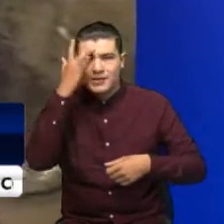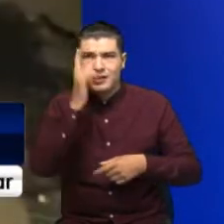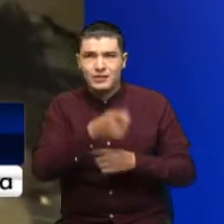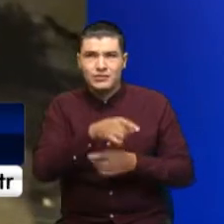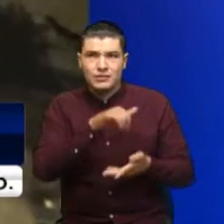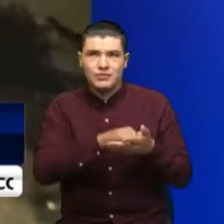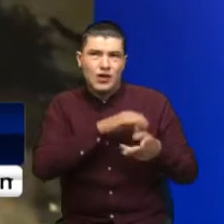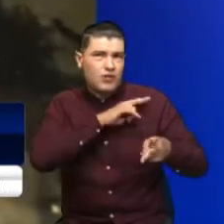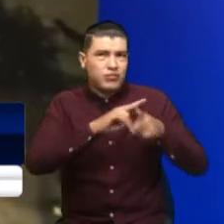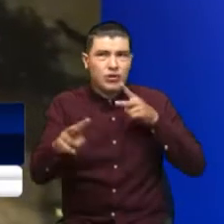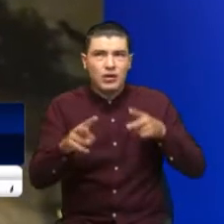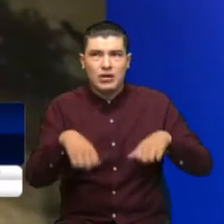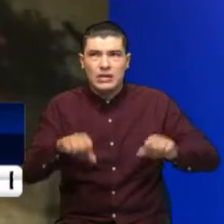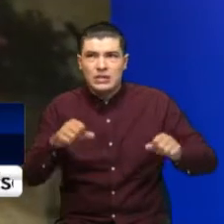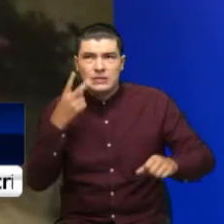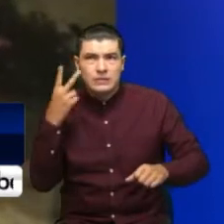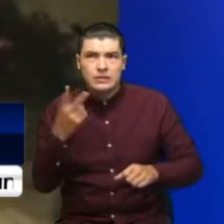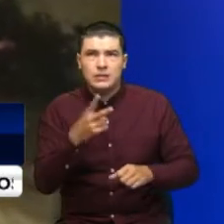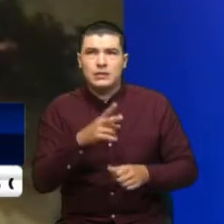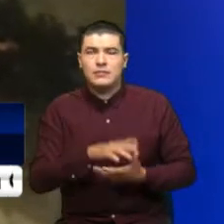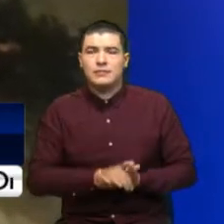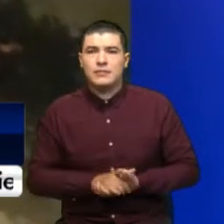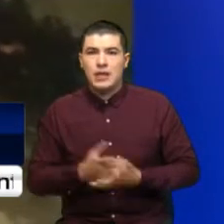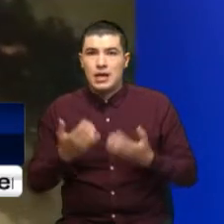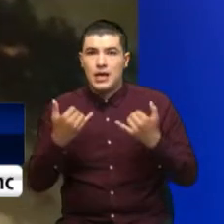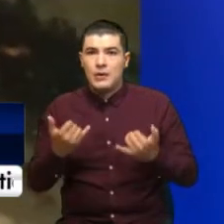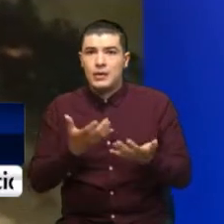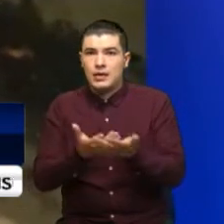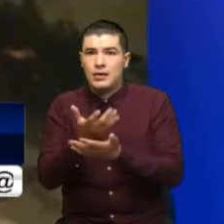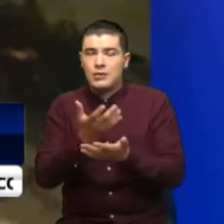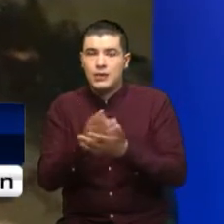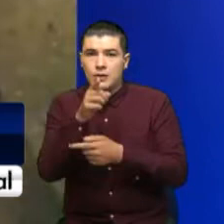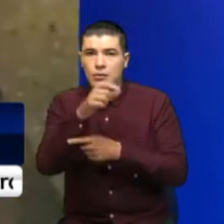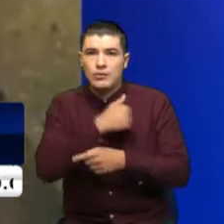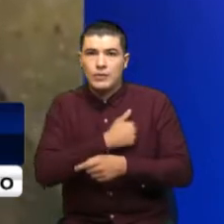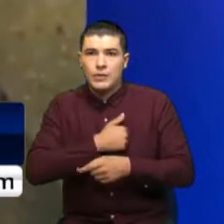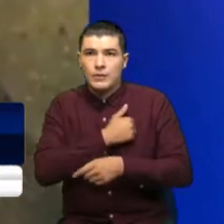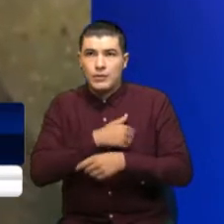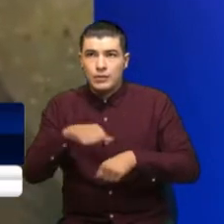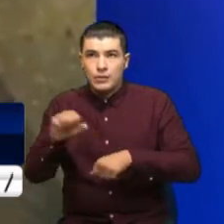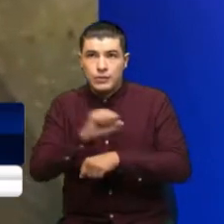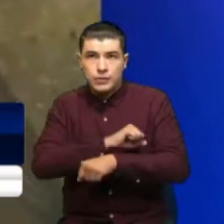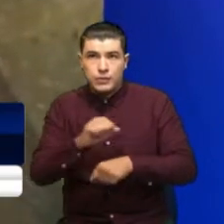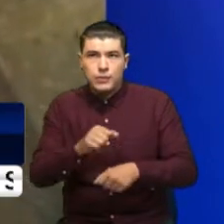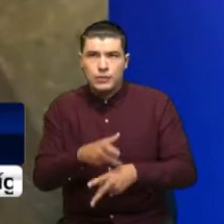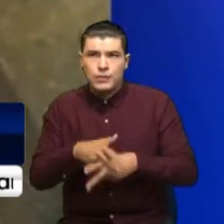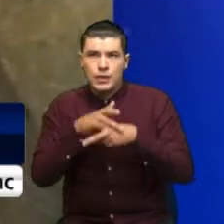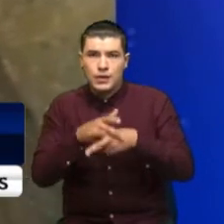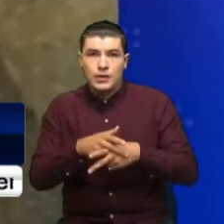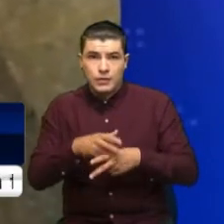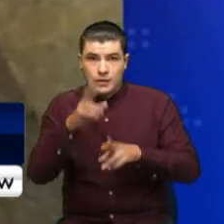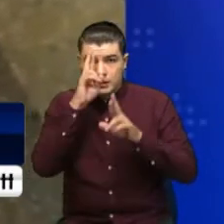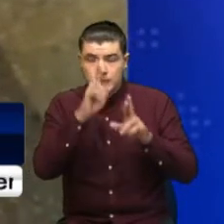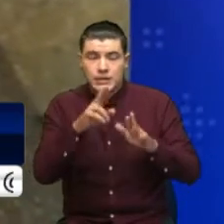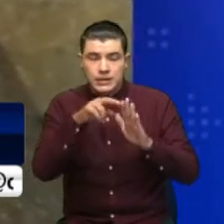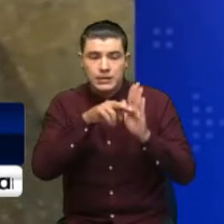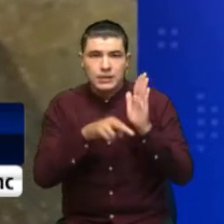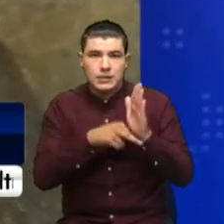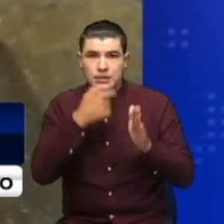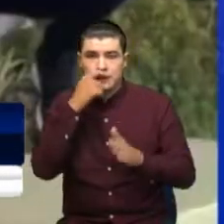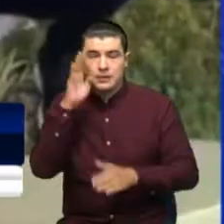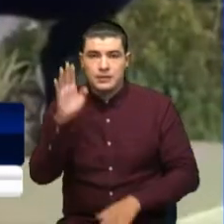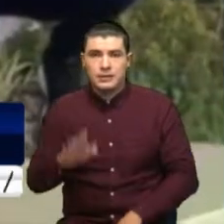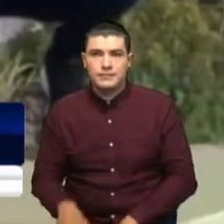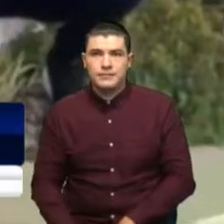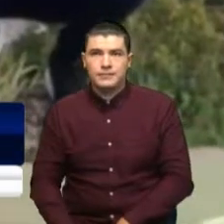de velocidad. Hay que decir que el accidente también dejó como saldo una mujer herida de 20 años de edad que fue atendida en la clínica Foscal